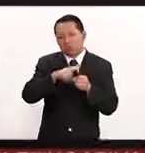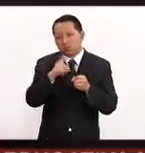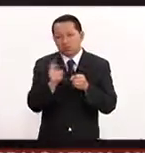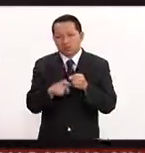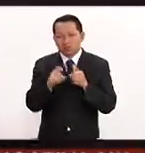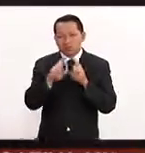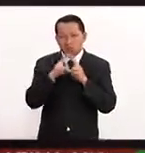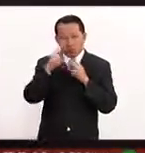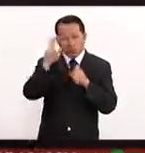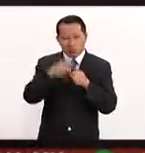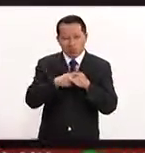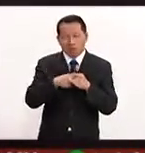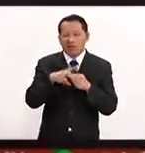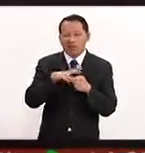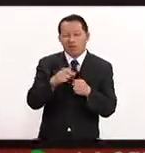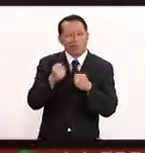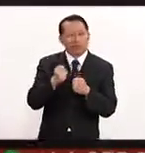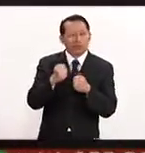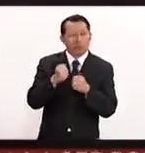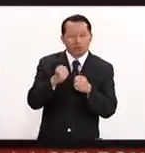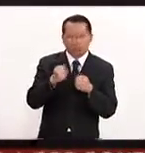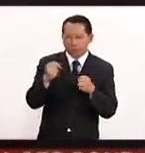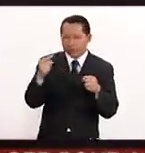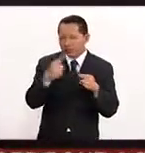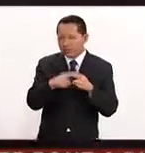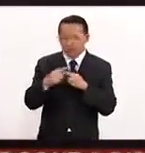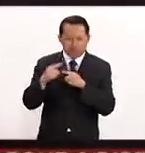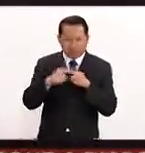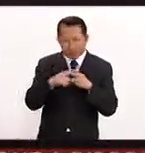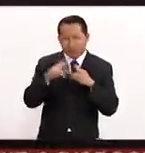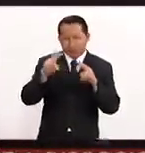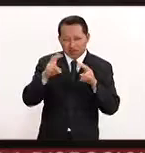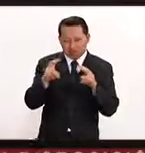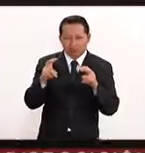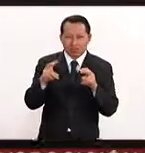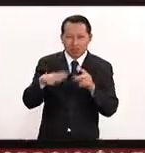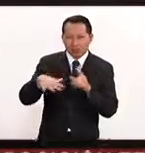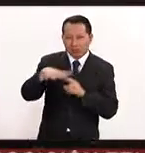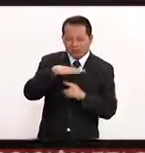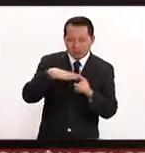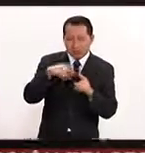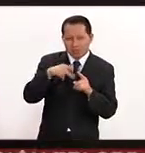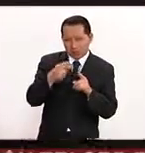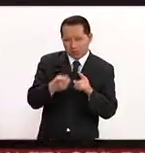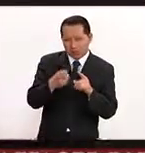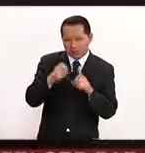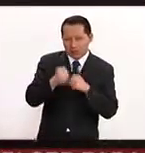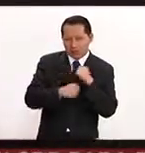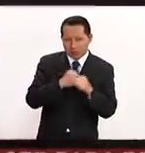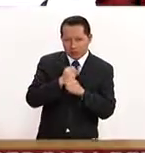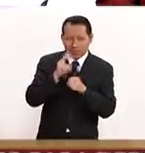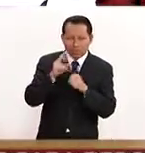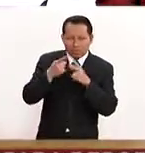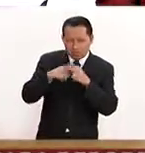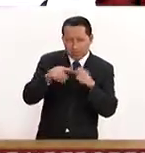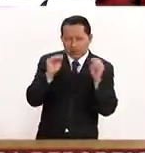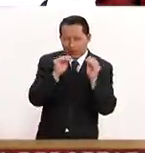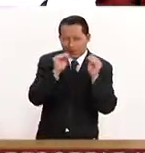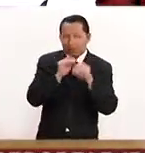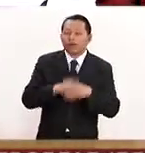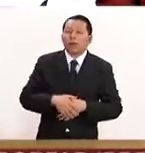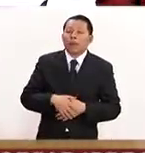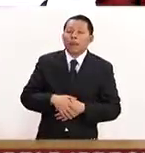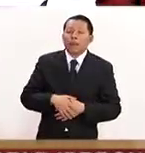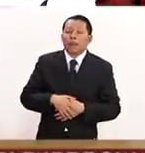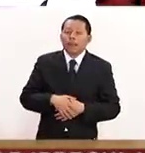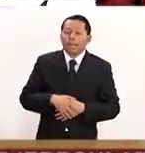muchísimas manos metidas en este asunto, pero este año digamos que vamos a empezar a ver las negociaciones. Inés, ¿qué tanto pesan?